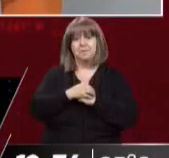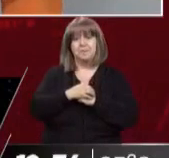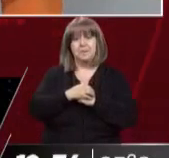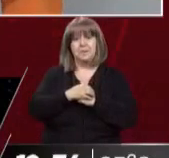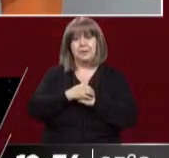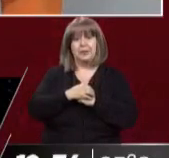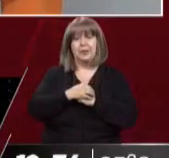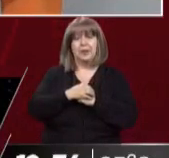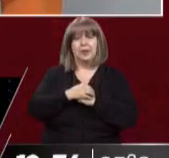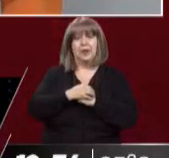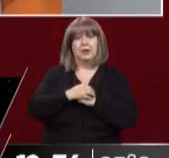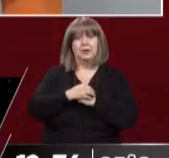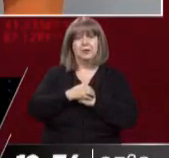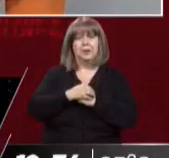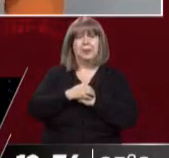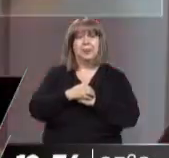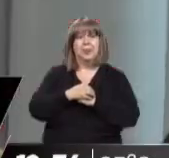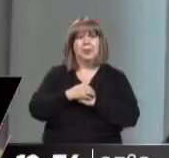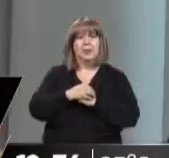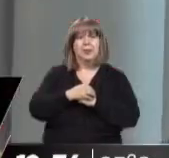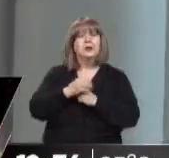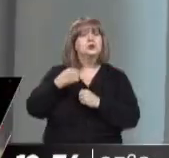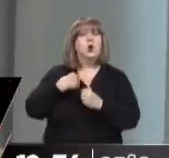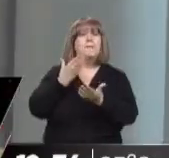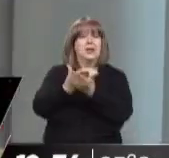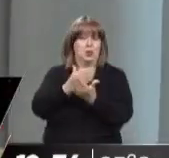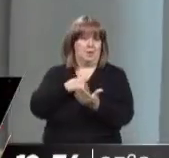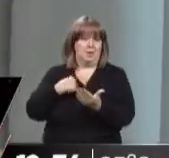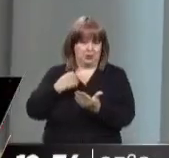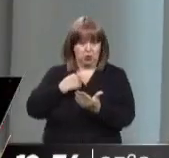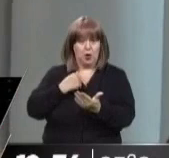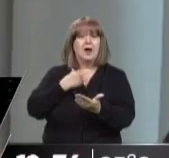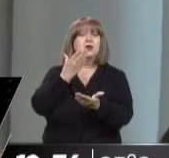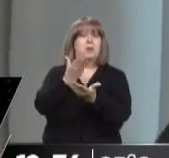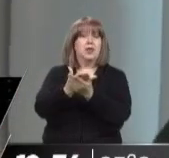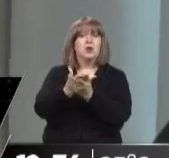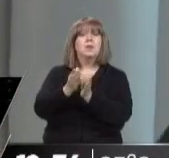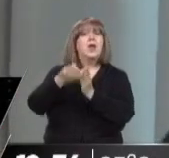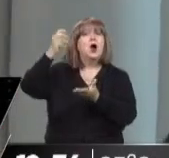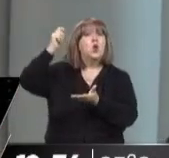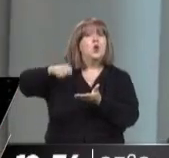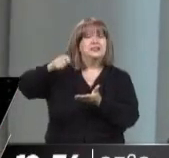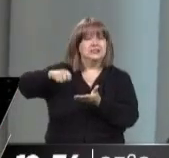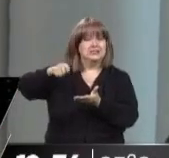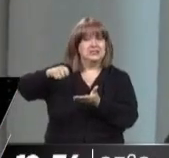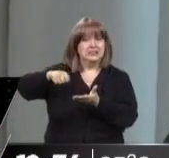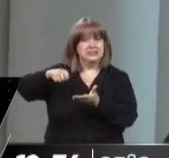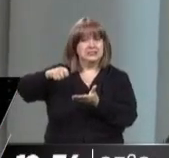es lo que pide Ivana justamente Sí sí pido que los jueces realmente